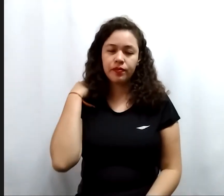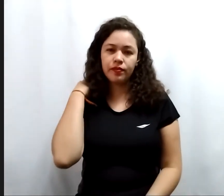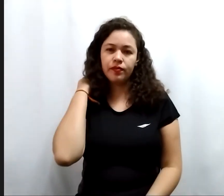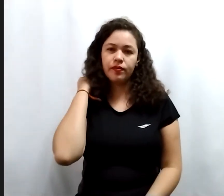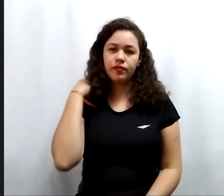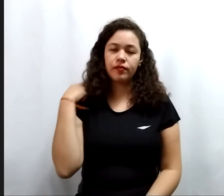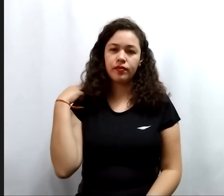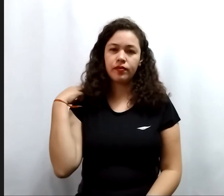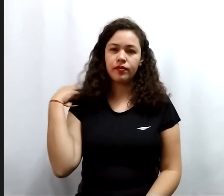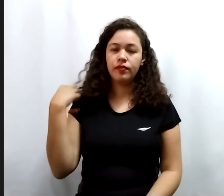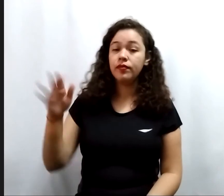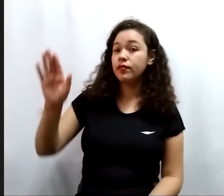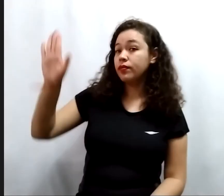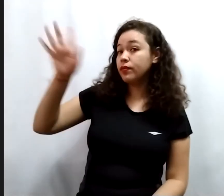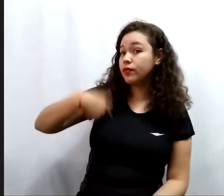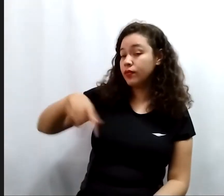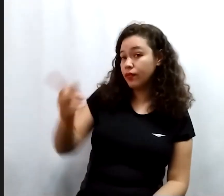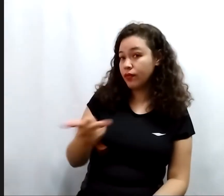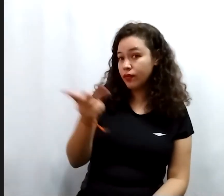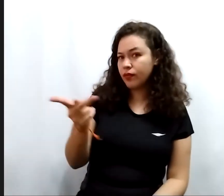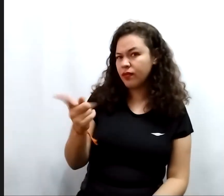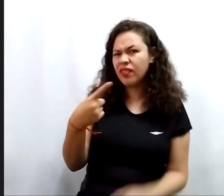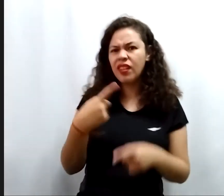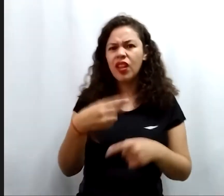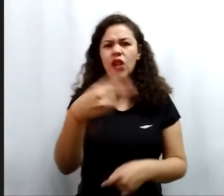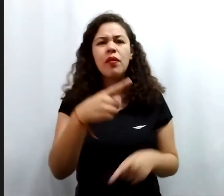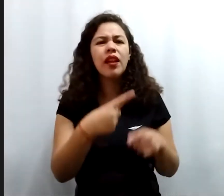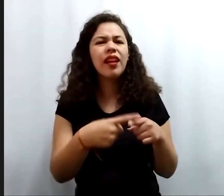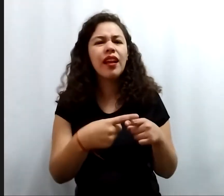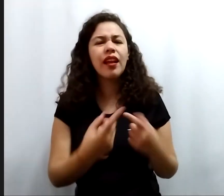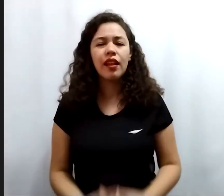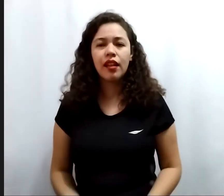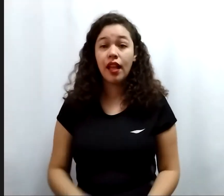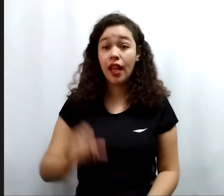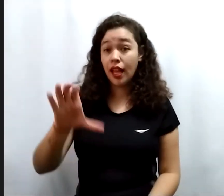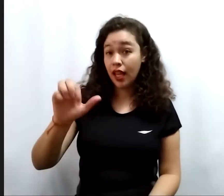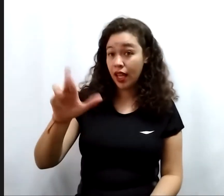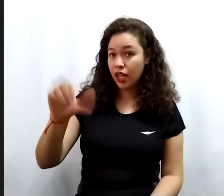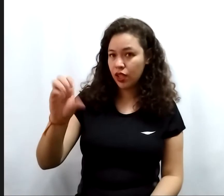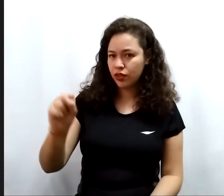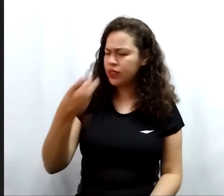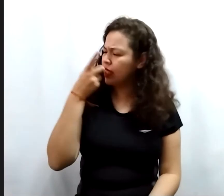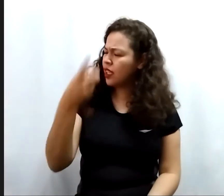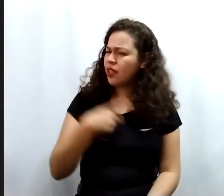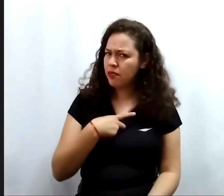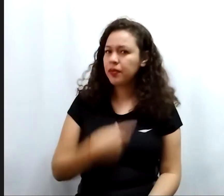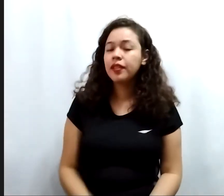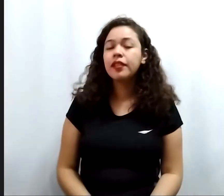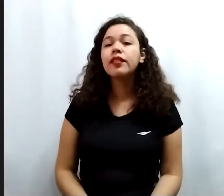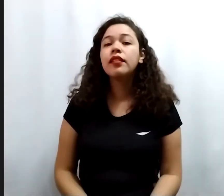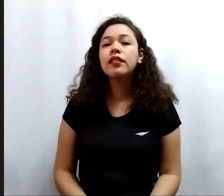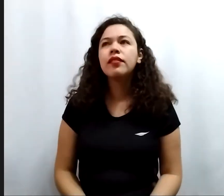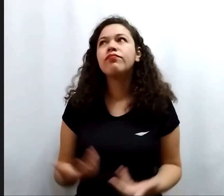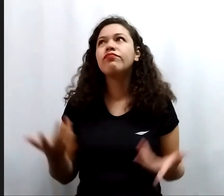Yo tengo una consulta. ¿Quién eres? ¿Tu nombre? Carlos, dime, Carlos. Yo creo que